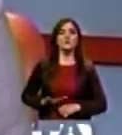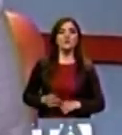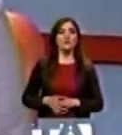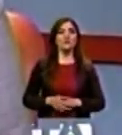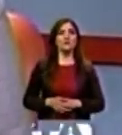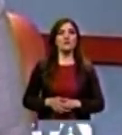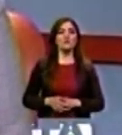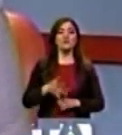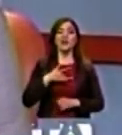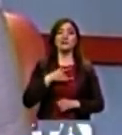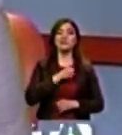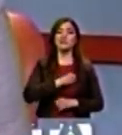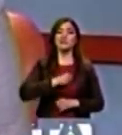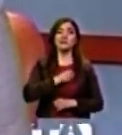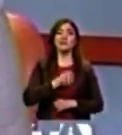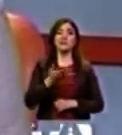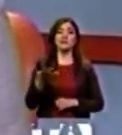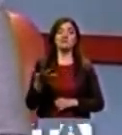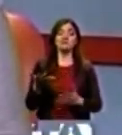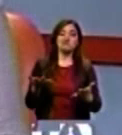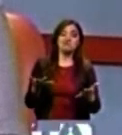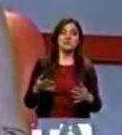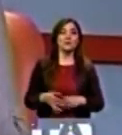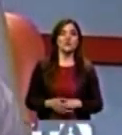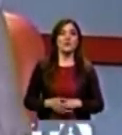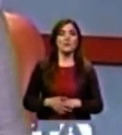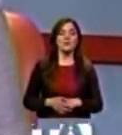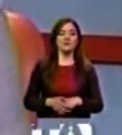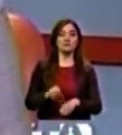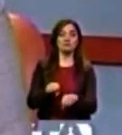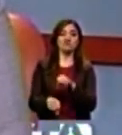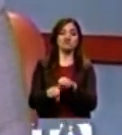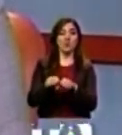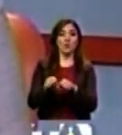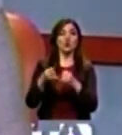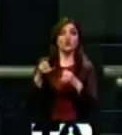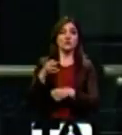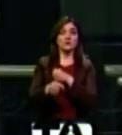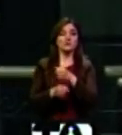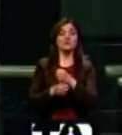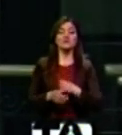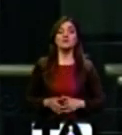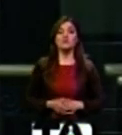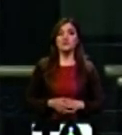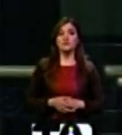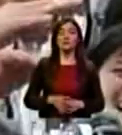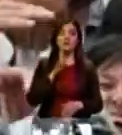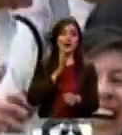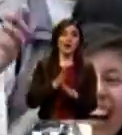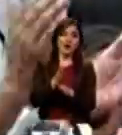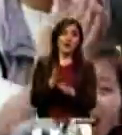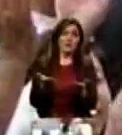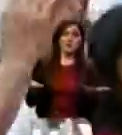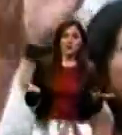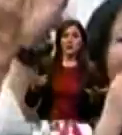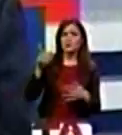que lamentablemente, mi querida Janet, ha sido desfigurada en los últimos años. Leal, claro que sí,